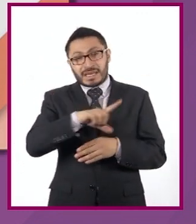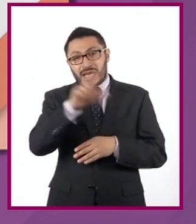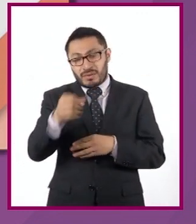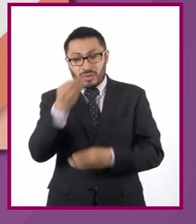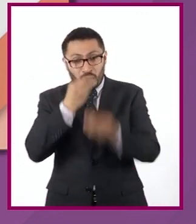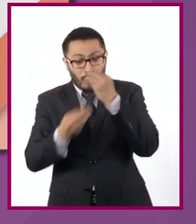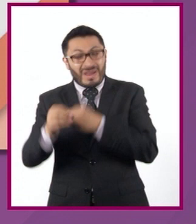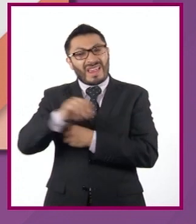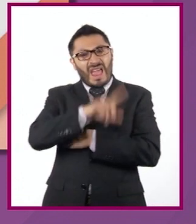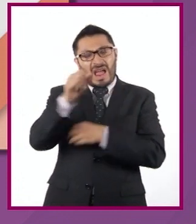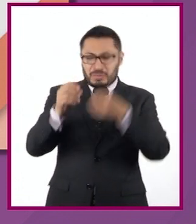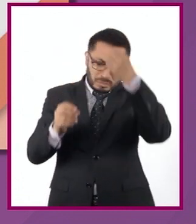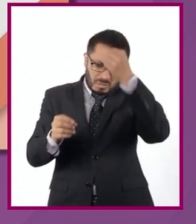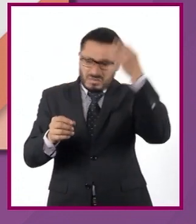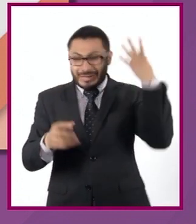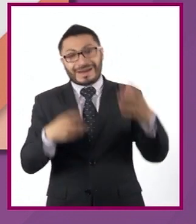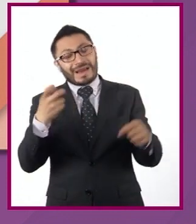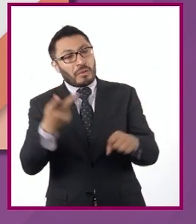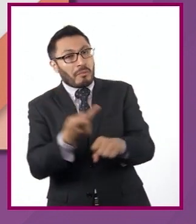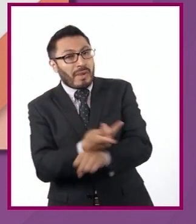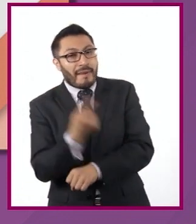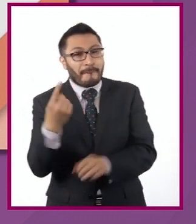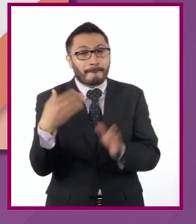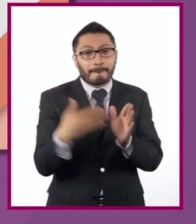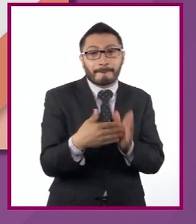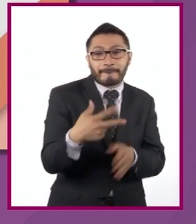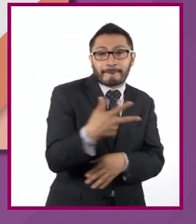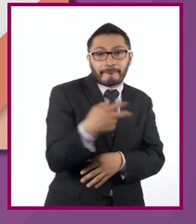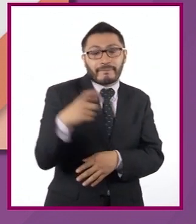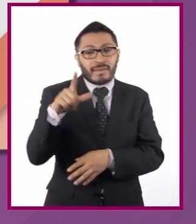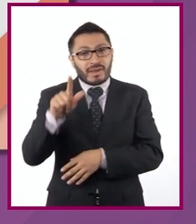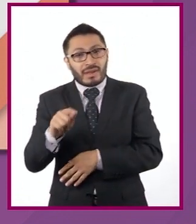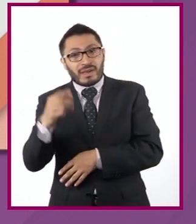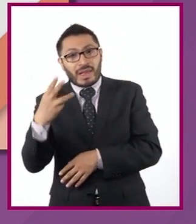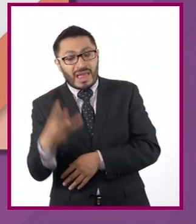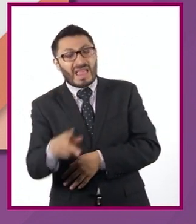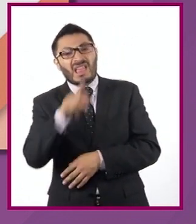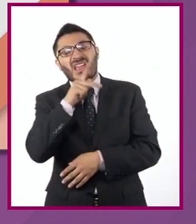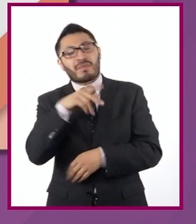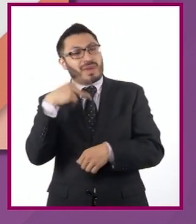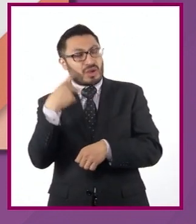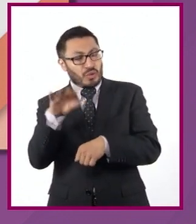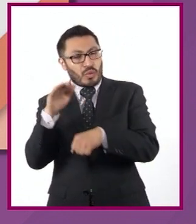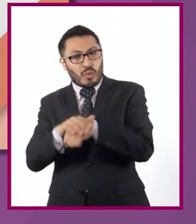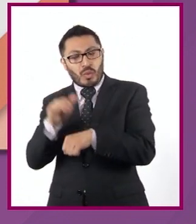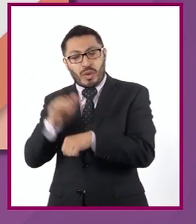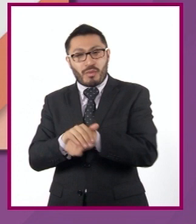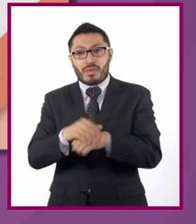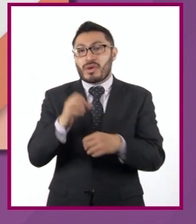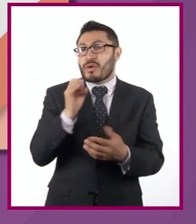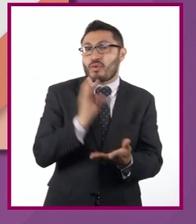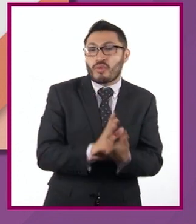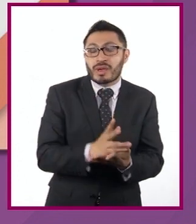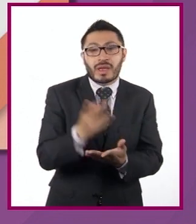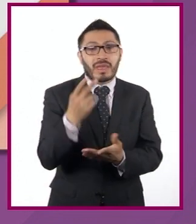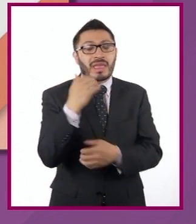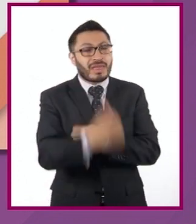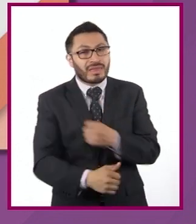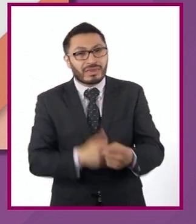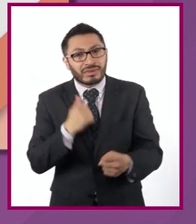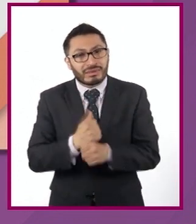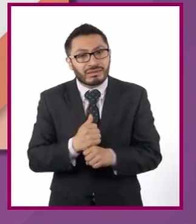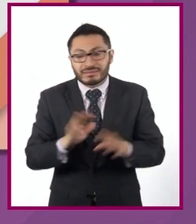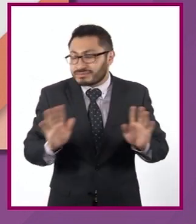olvidó. Esto sucedía en 1873, cuando el padre de su amigo contaba tan solo 25